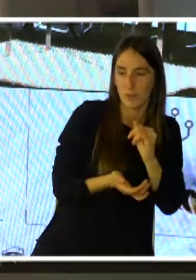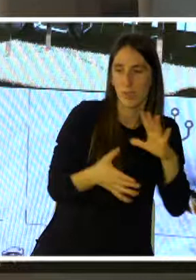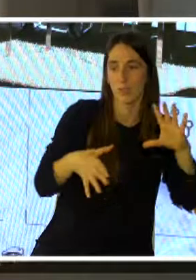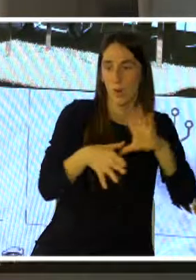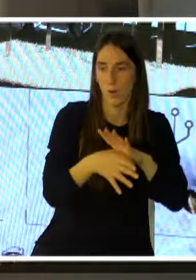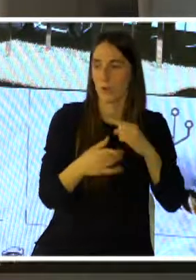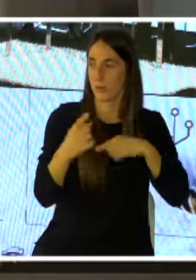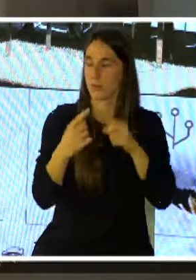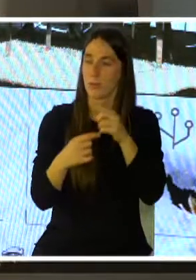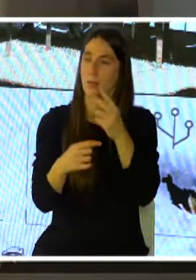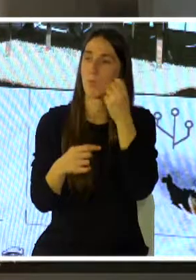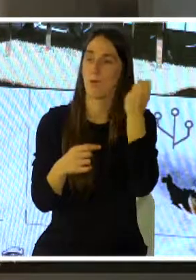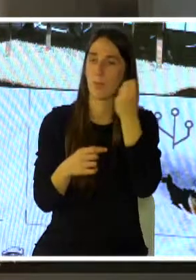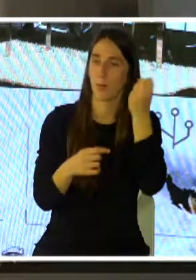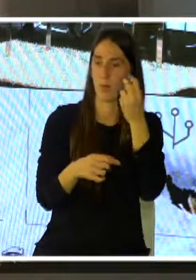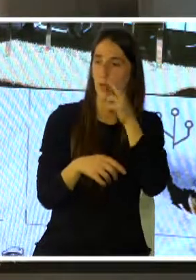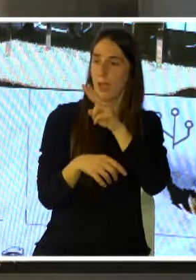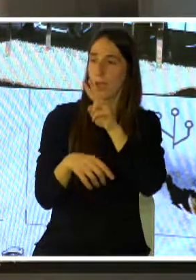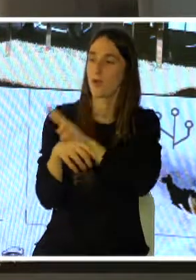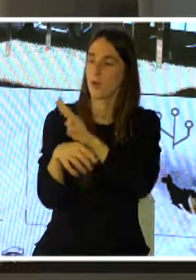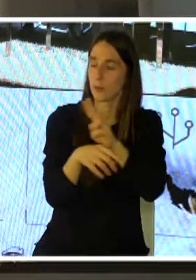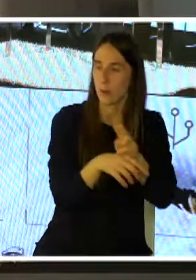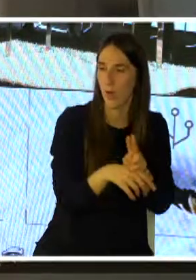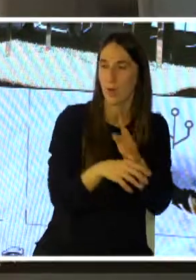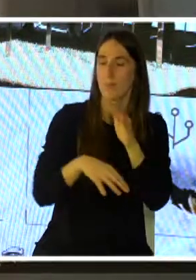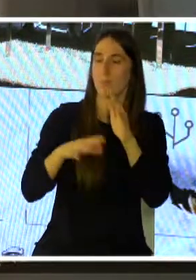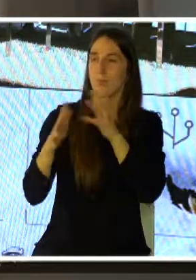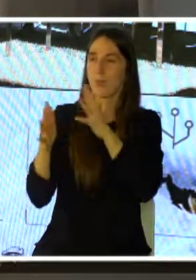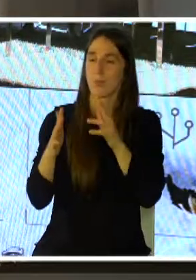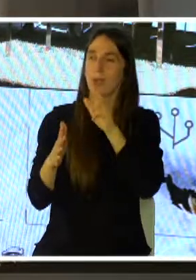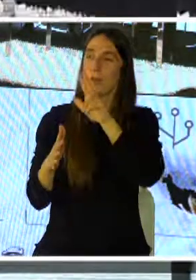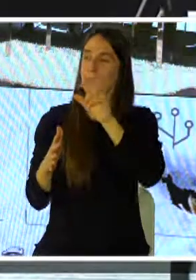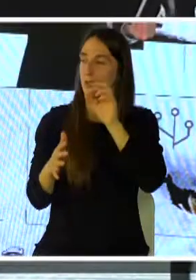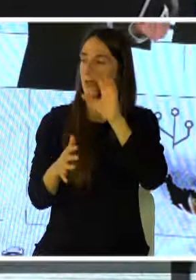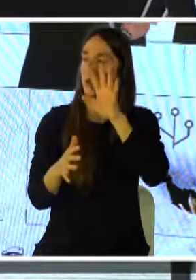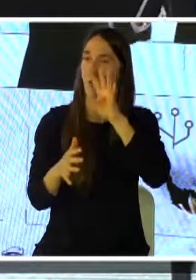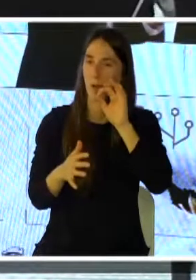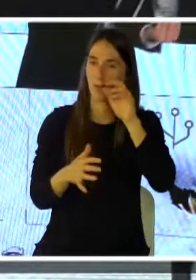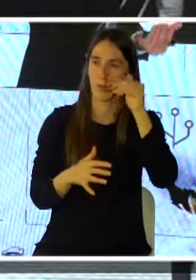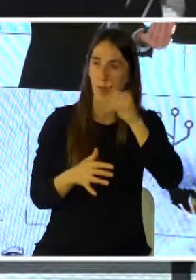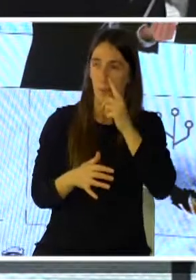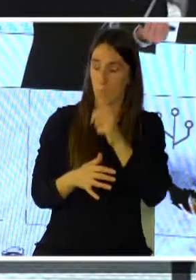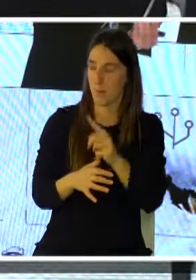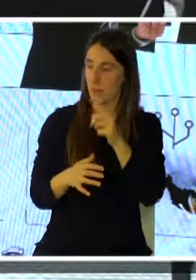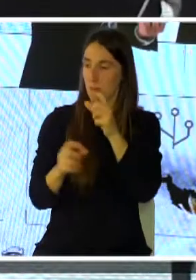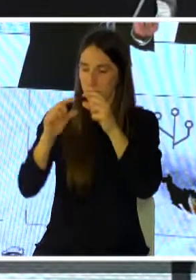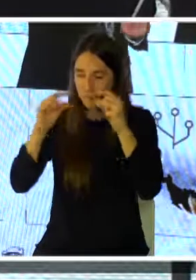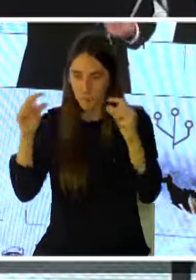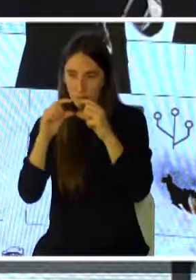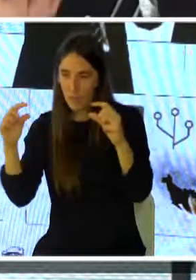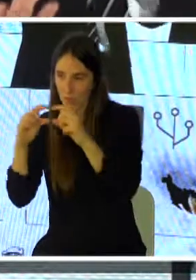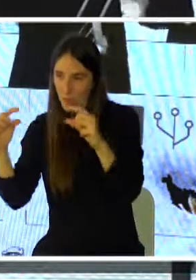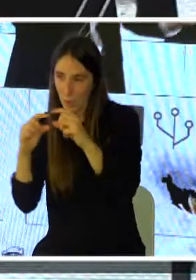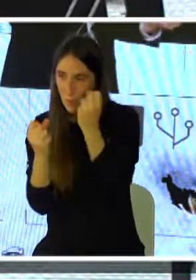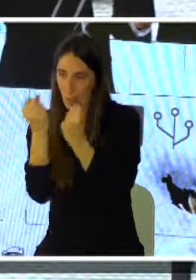es muy importante. Esto levanta 340.000 matrículas de vehículos, ¿sí? En